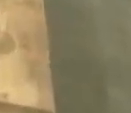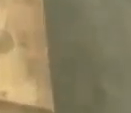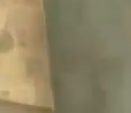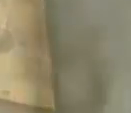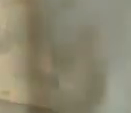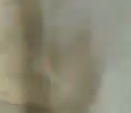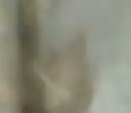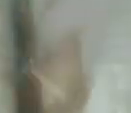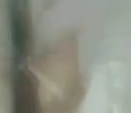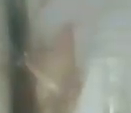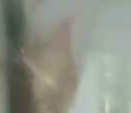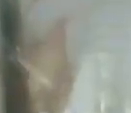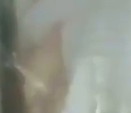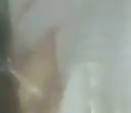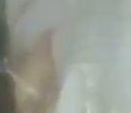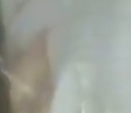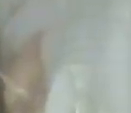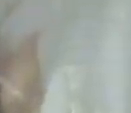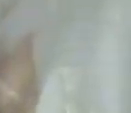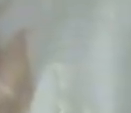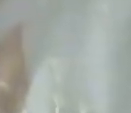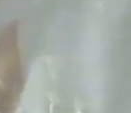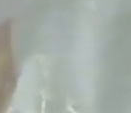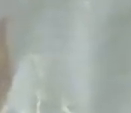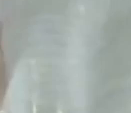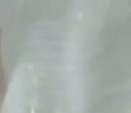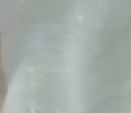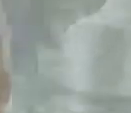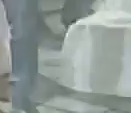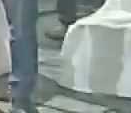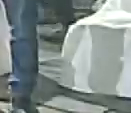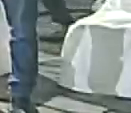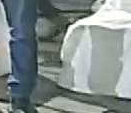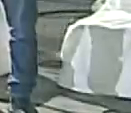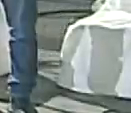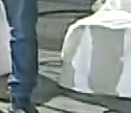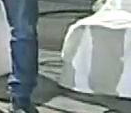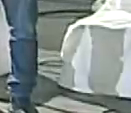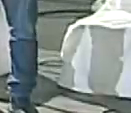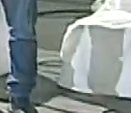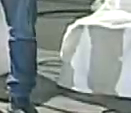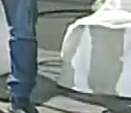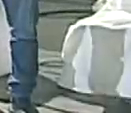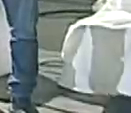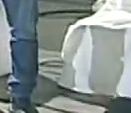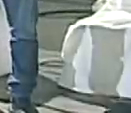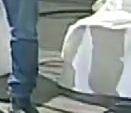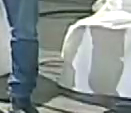Ha llegado un coplero y le doy la bienvenida a todos los que asistieron.